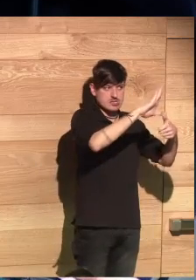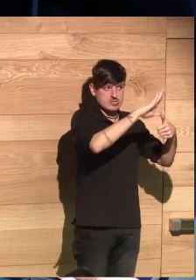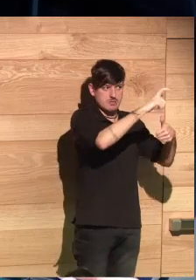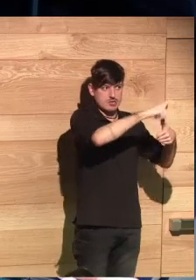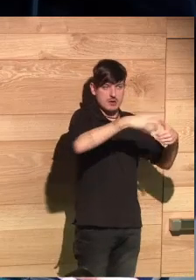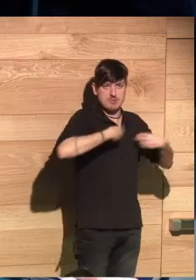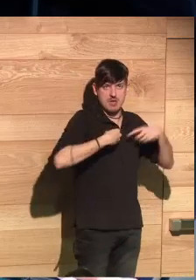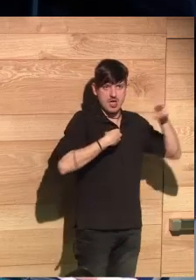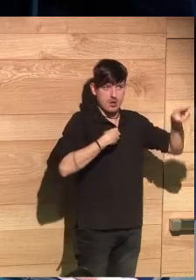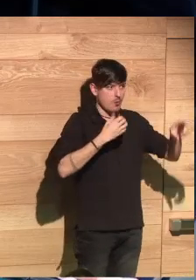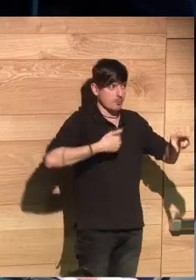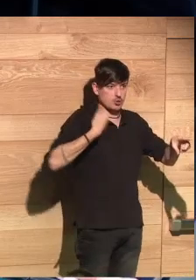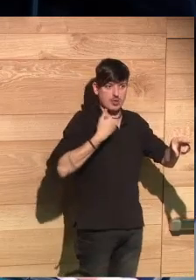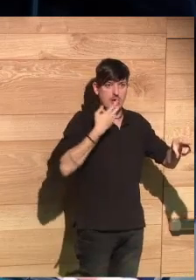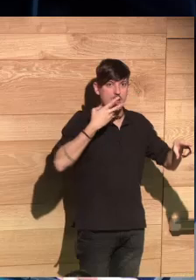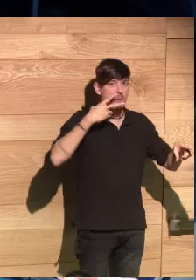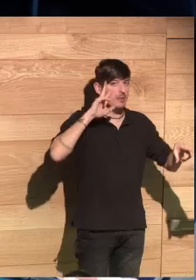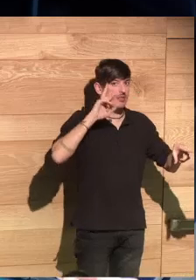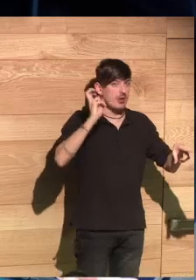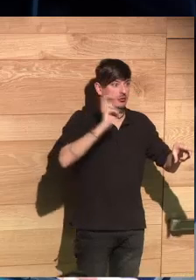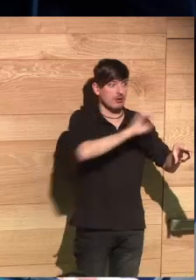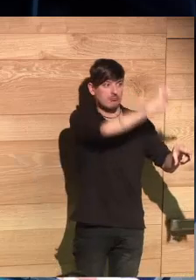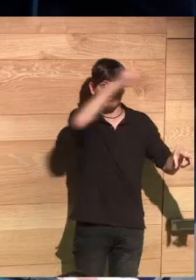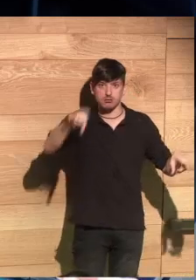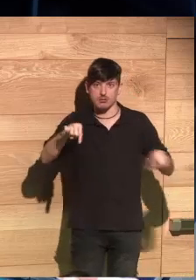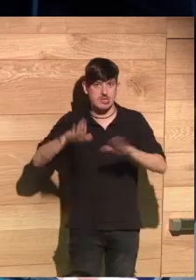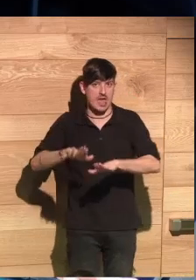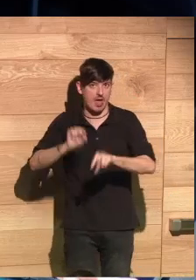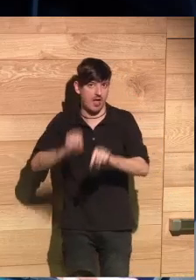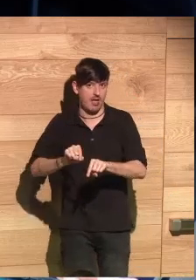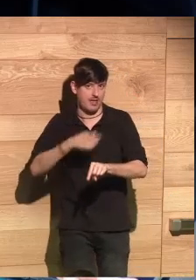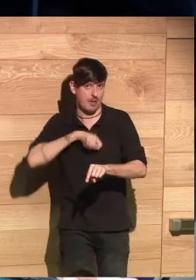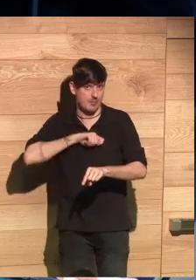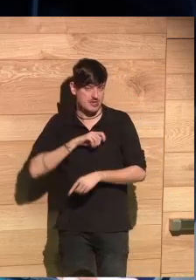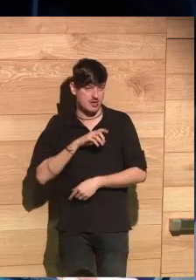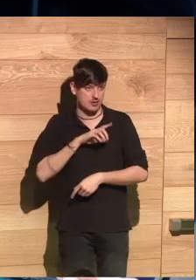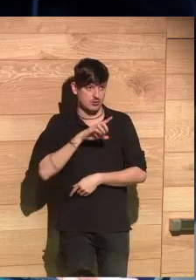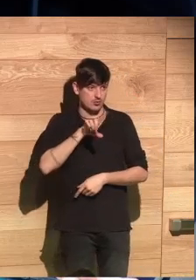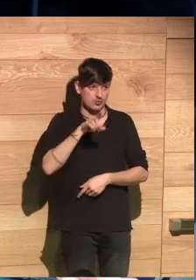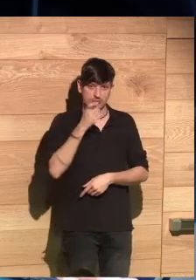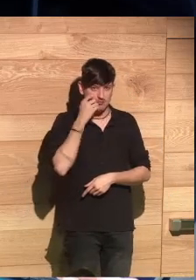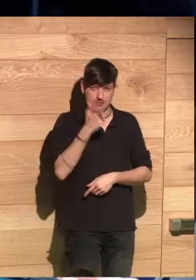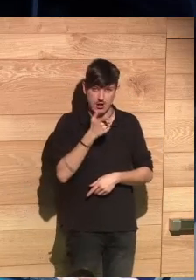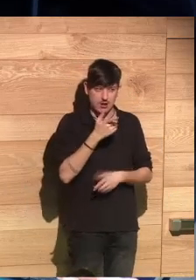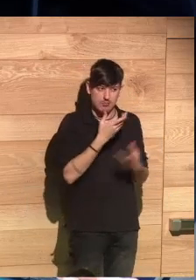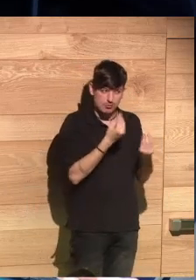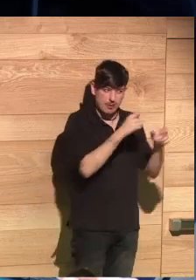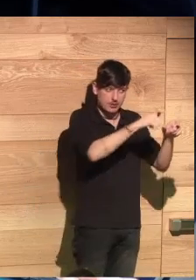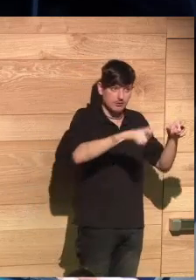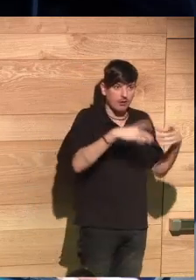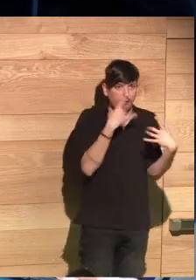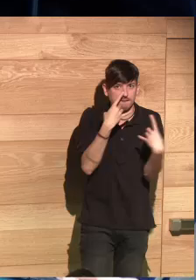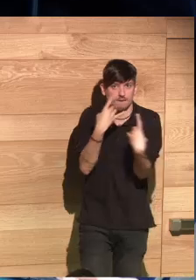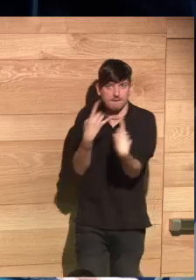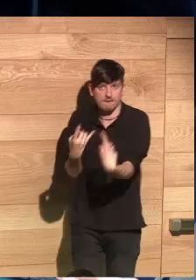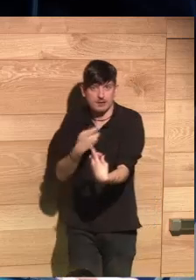la juventud de vivir otra experiencia se queda en España. O sea, realmente no nos damos cuenta de la cantidad de enamorados de nuestro país que hay por